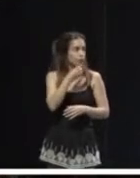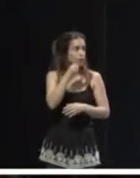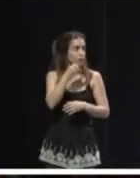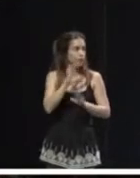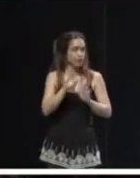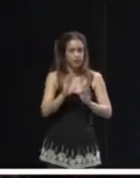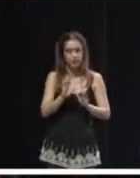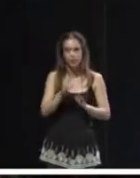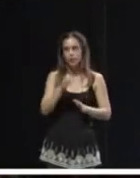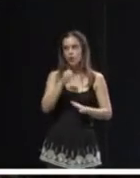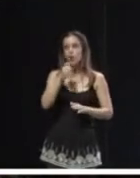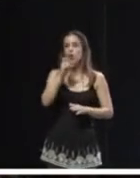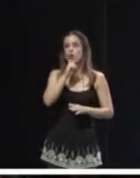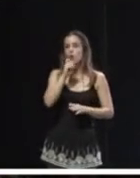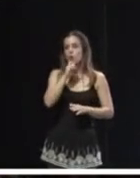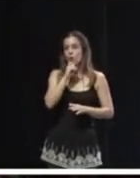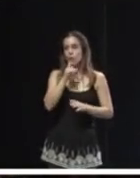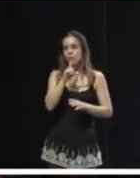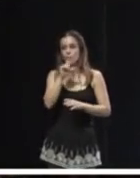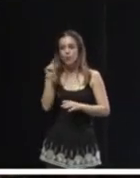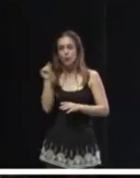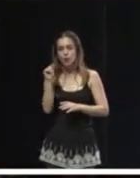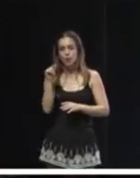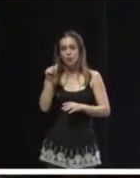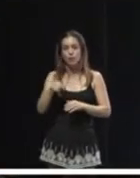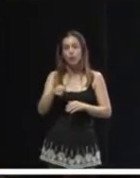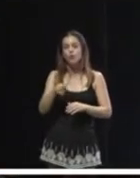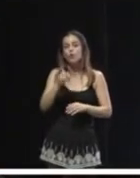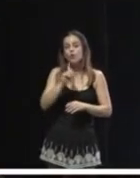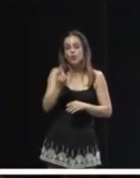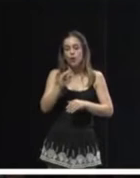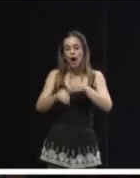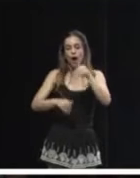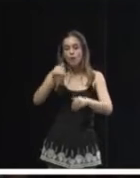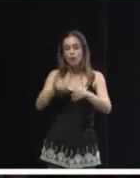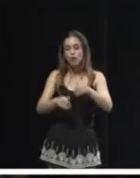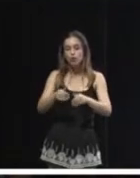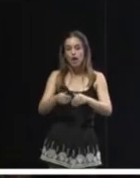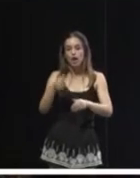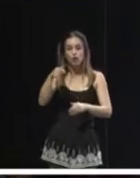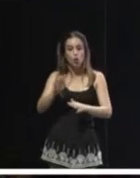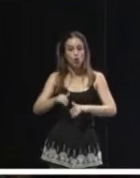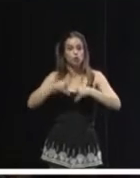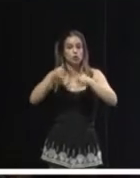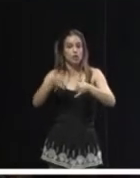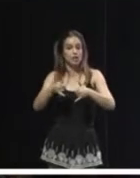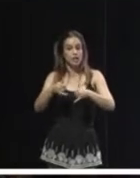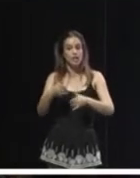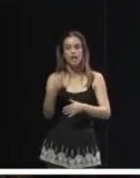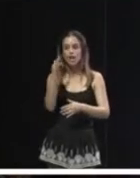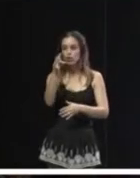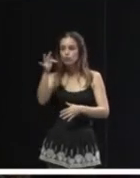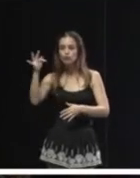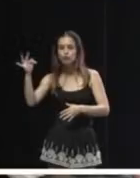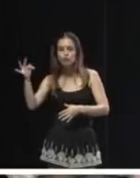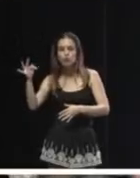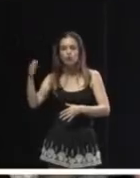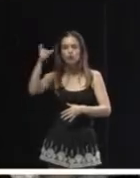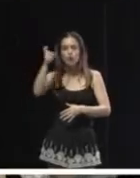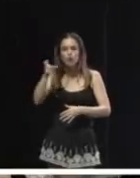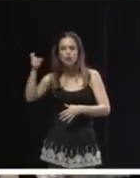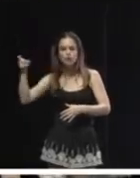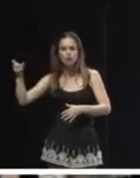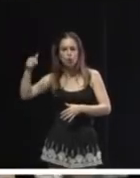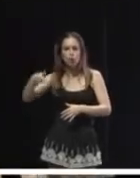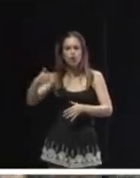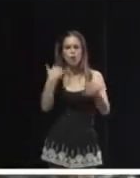¿Cómo no vamos a ir a votar con una candidata como la que tenemos a la presidencia y con estos candidatos y candidatas por Sevilla? ¿Cómo no vamos a ir a